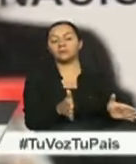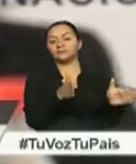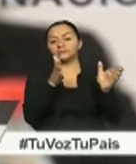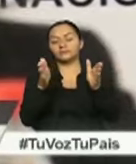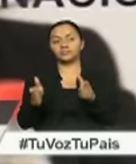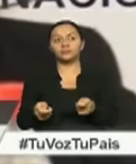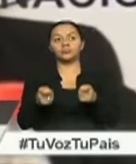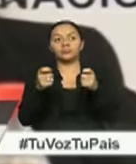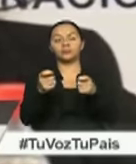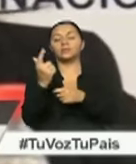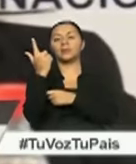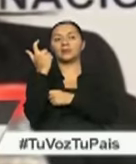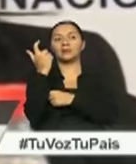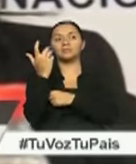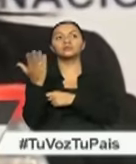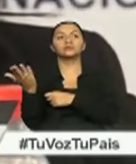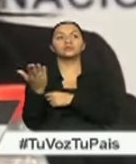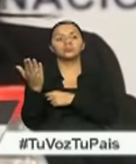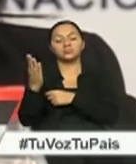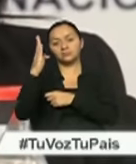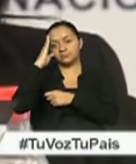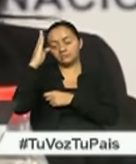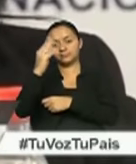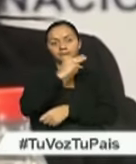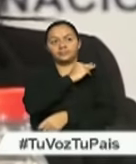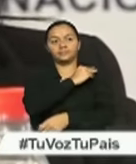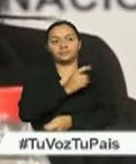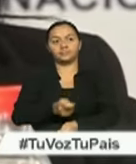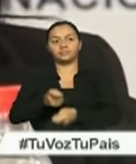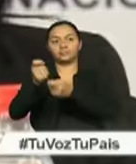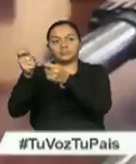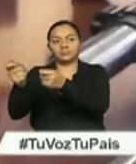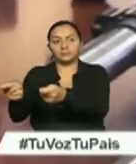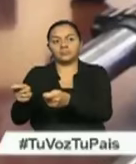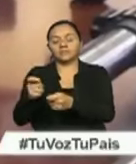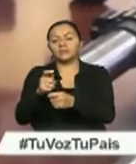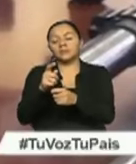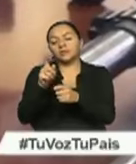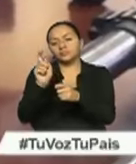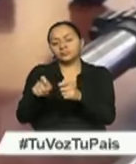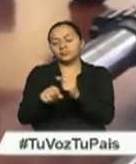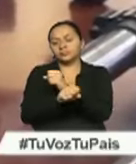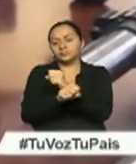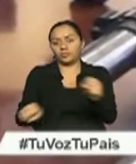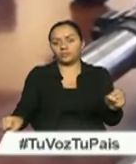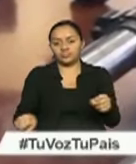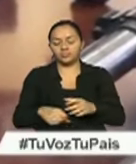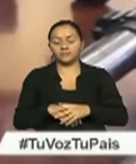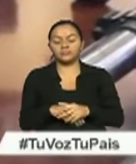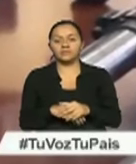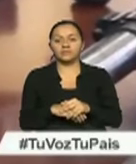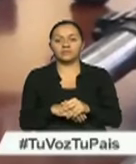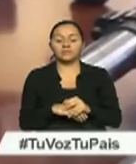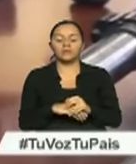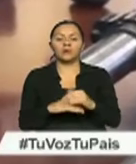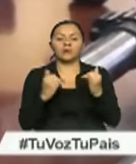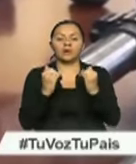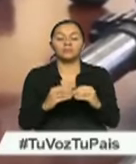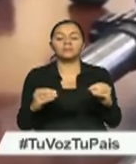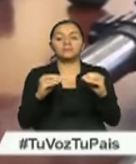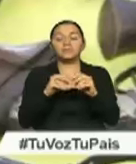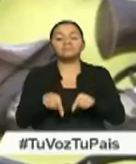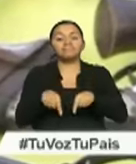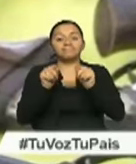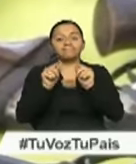de armas al Comando Conjunto de las Fuerzas Armadas para su respectiva destrucción. Hoy estamos